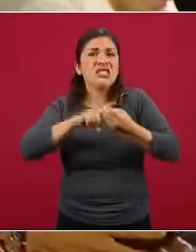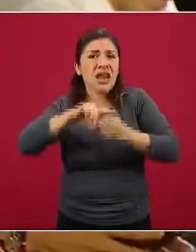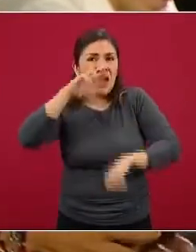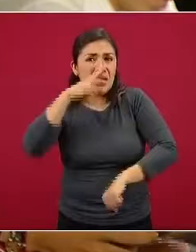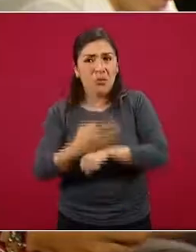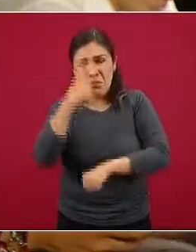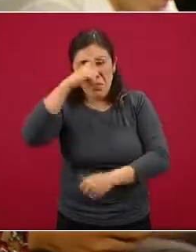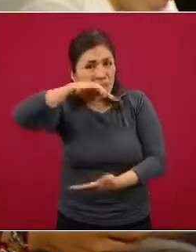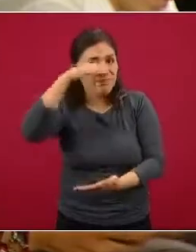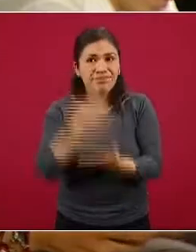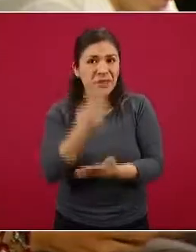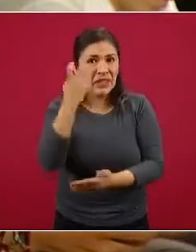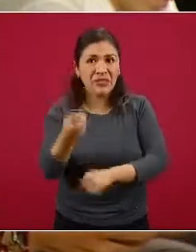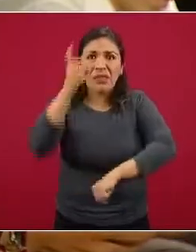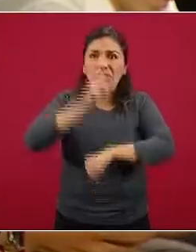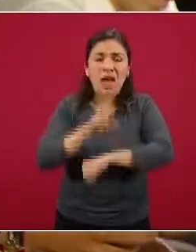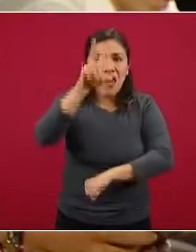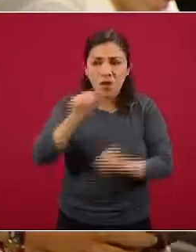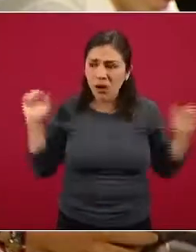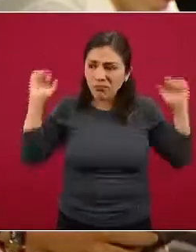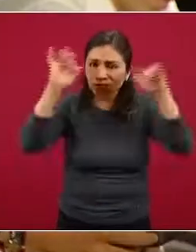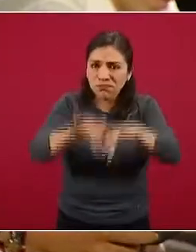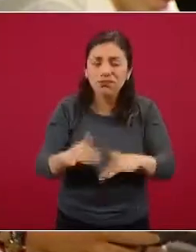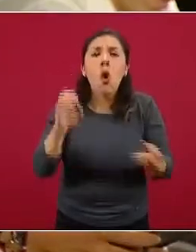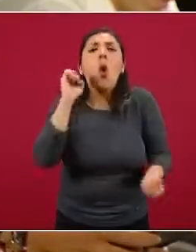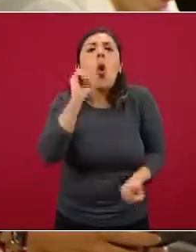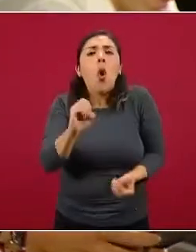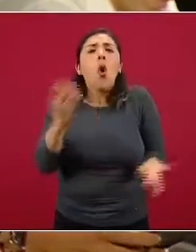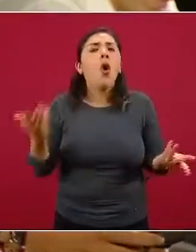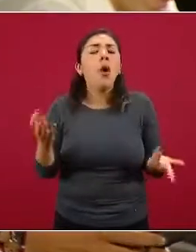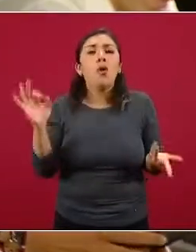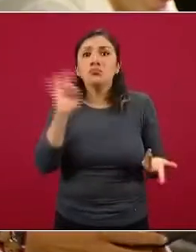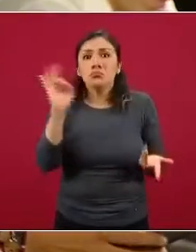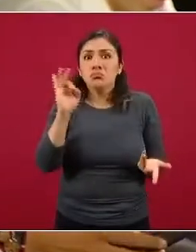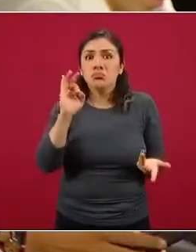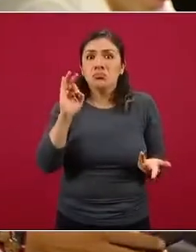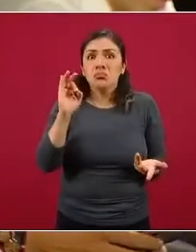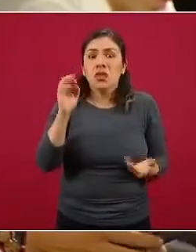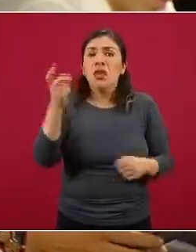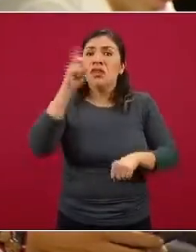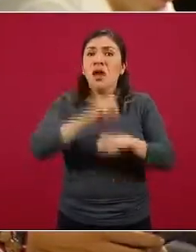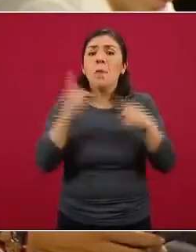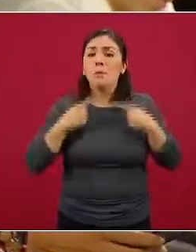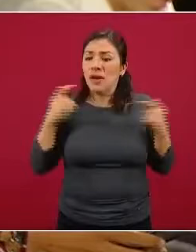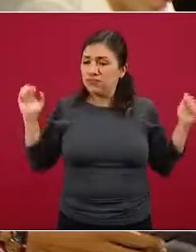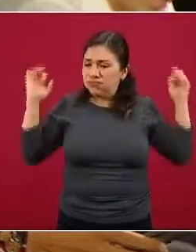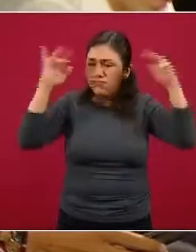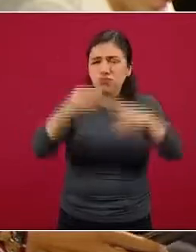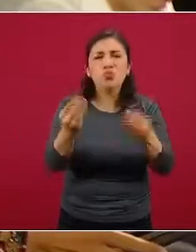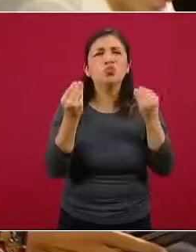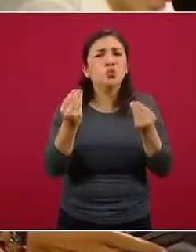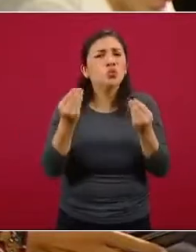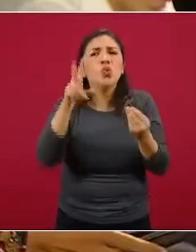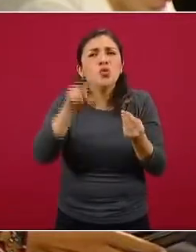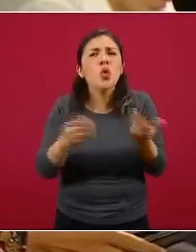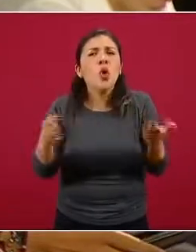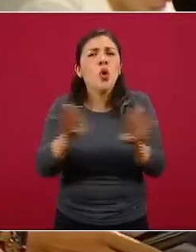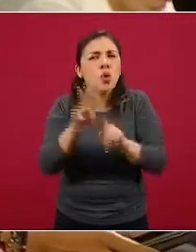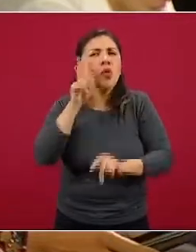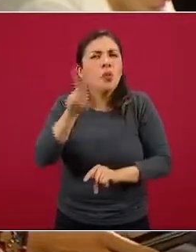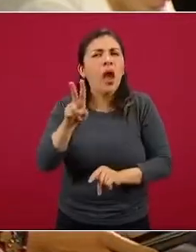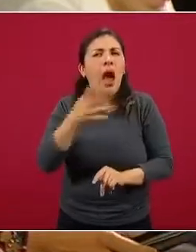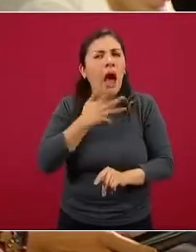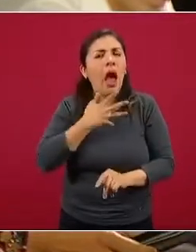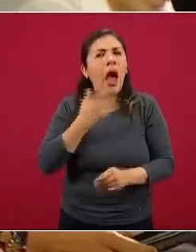para frenar este tipo de eventos o en todo caso que no se realicen este tipo de aglomeraciones con las personas? Notábamos incluso